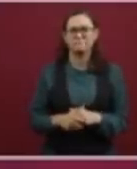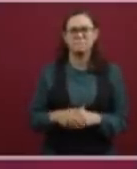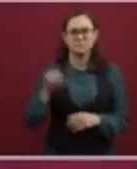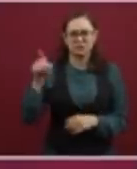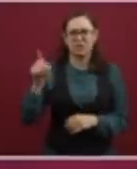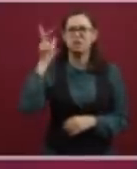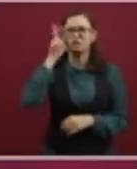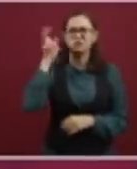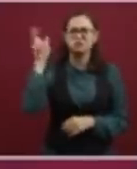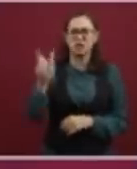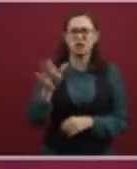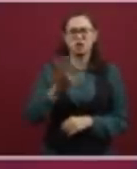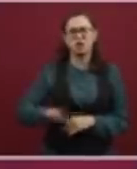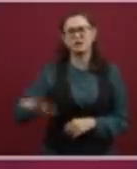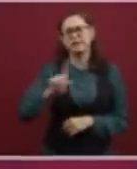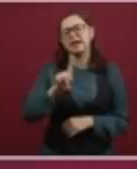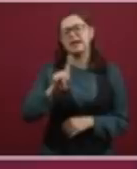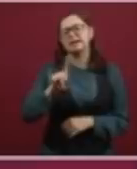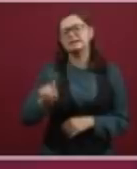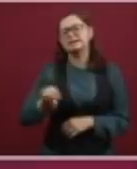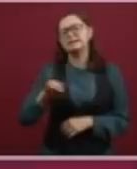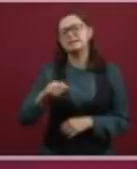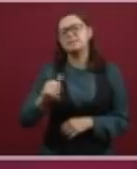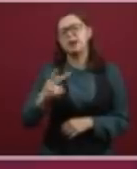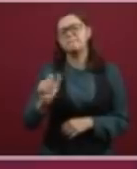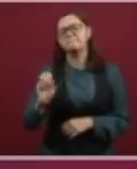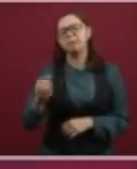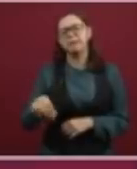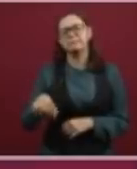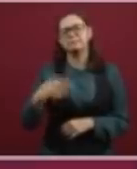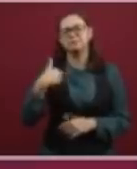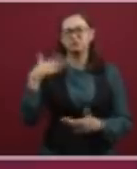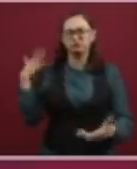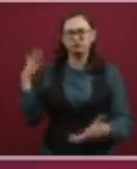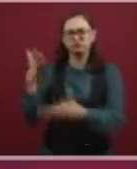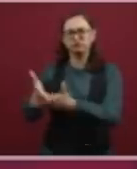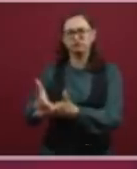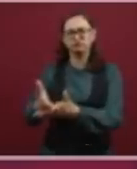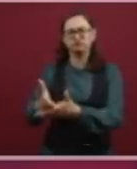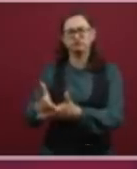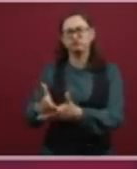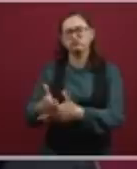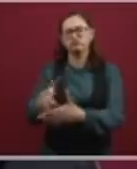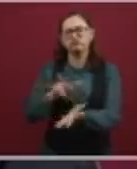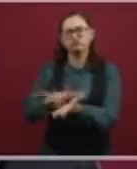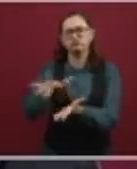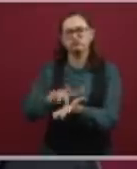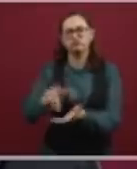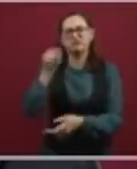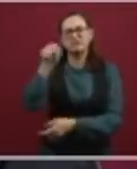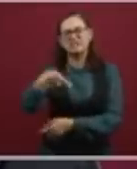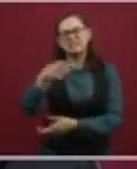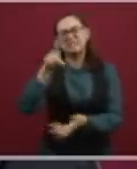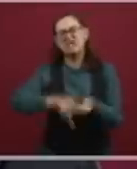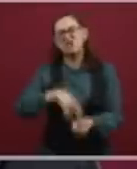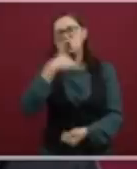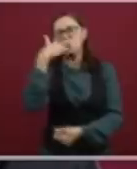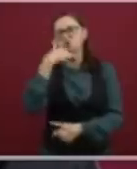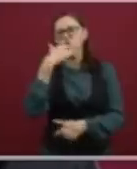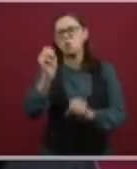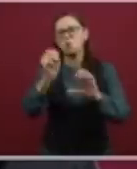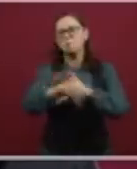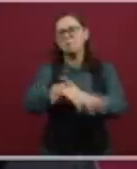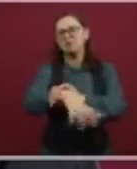Hidalgo, en Zimapán, para no permitir un basurero tóxico.